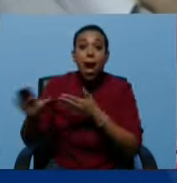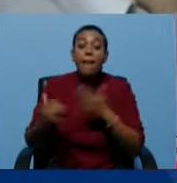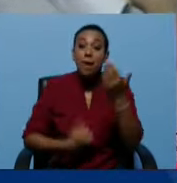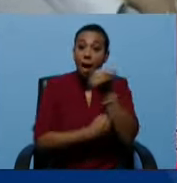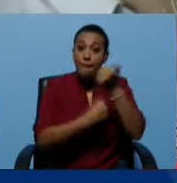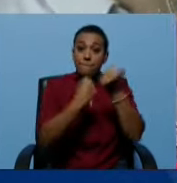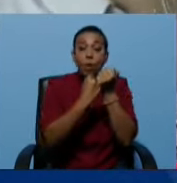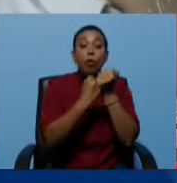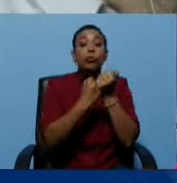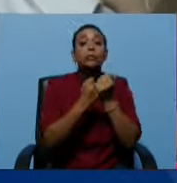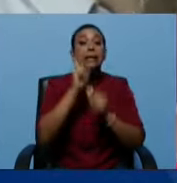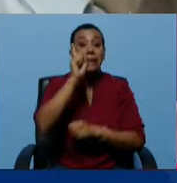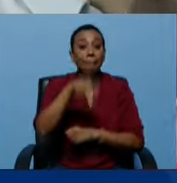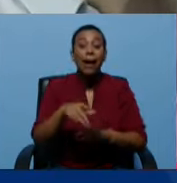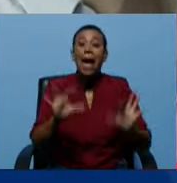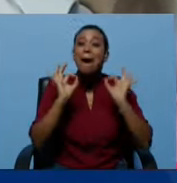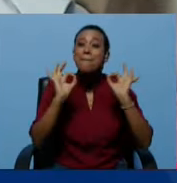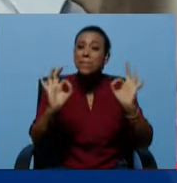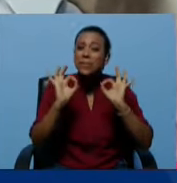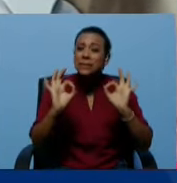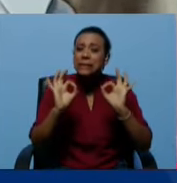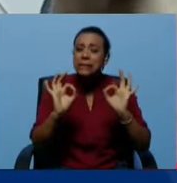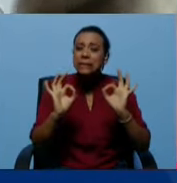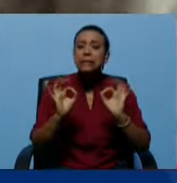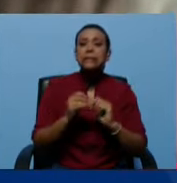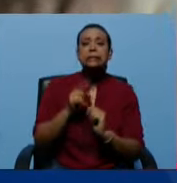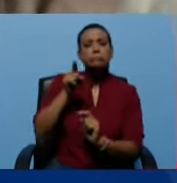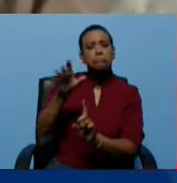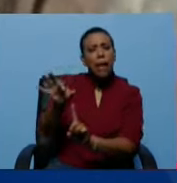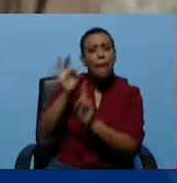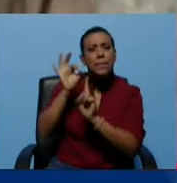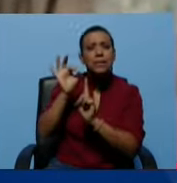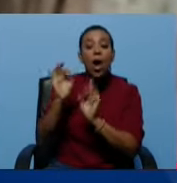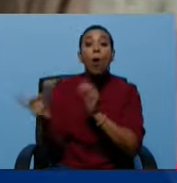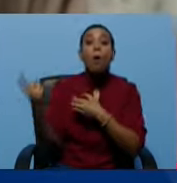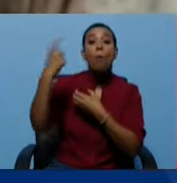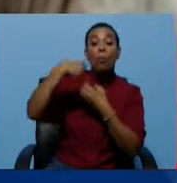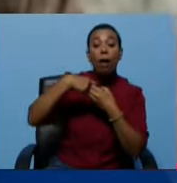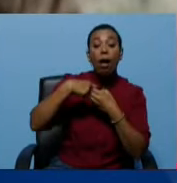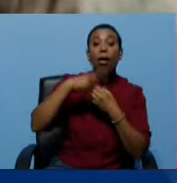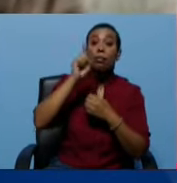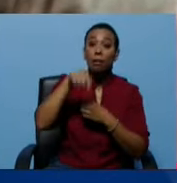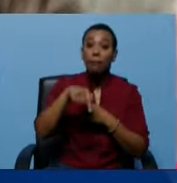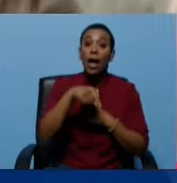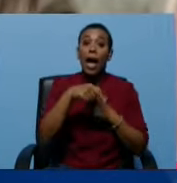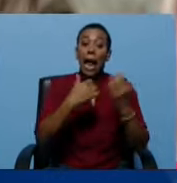apoyo. Y específicamente hemos incorporado también en el rango de las